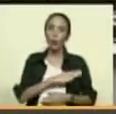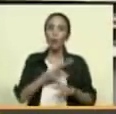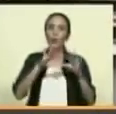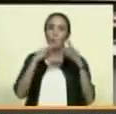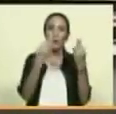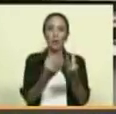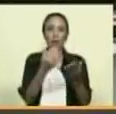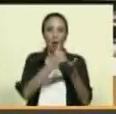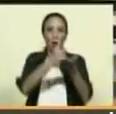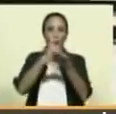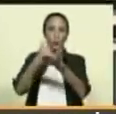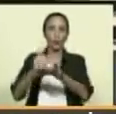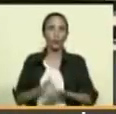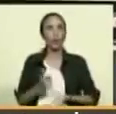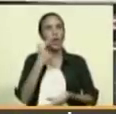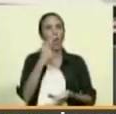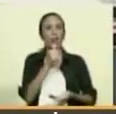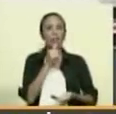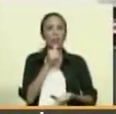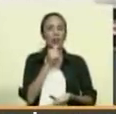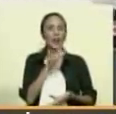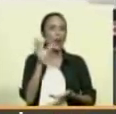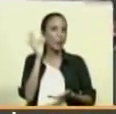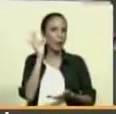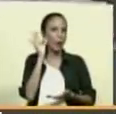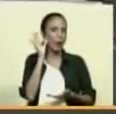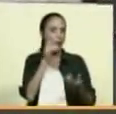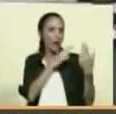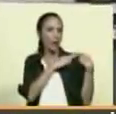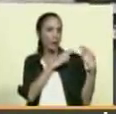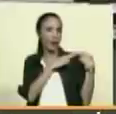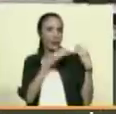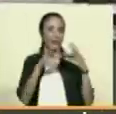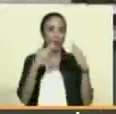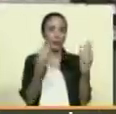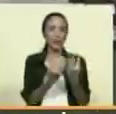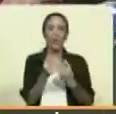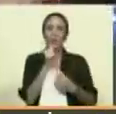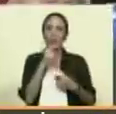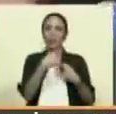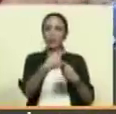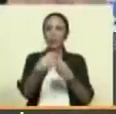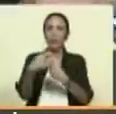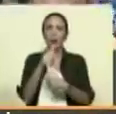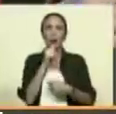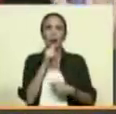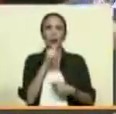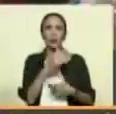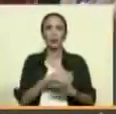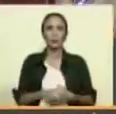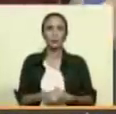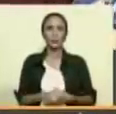Patria. Levanten la mano las mujeres que ya están protegidas por el carnet de la patria.